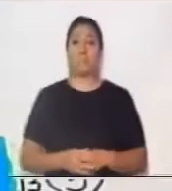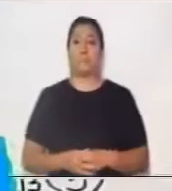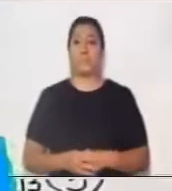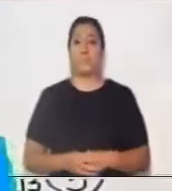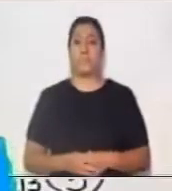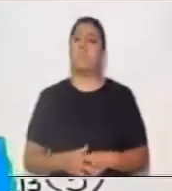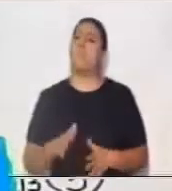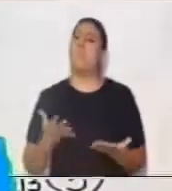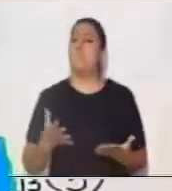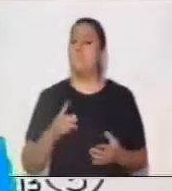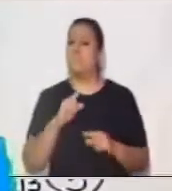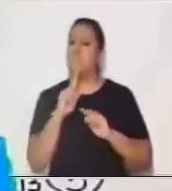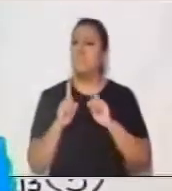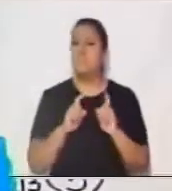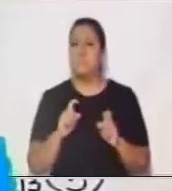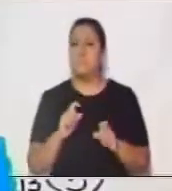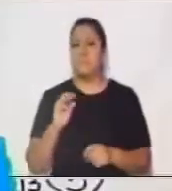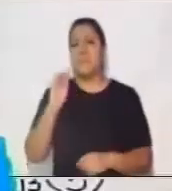¿Es un apaño?